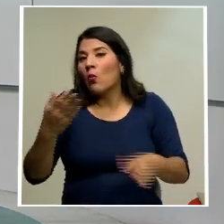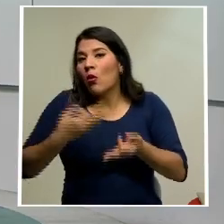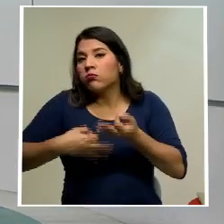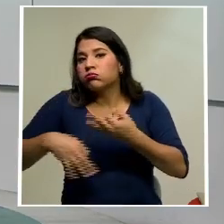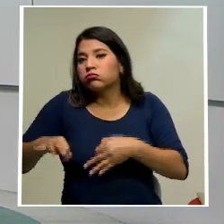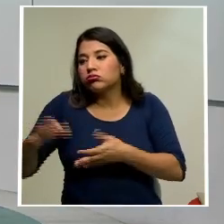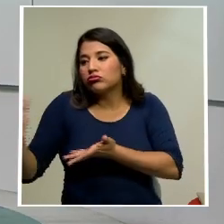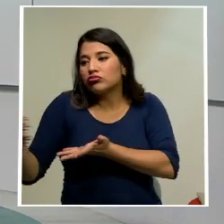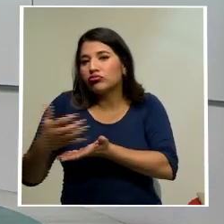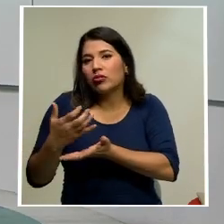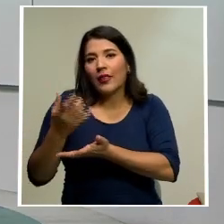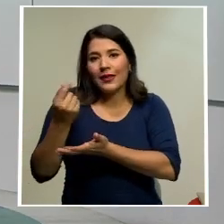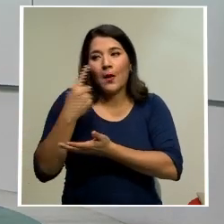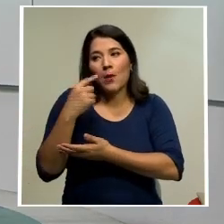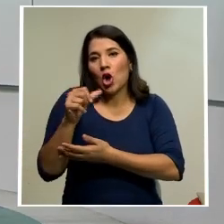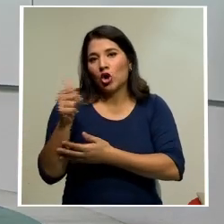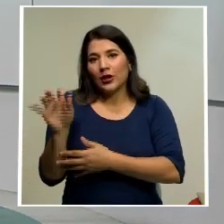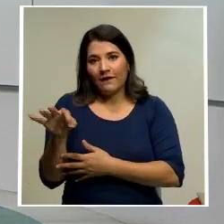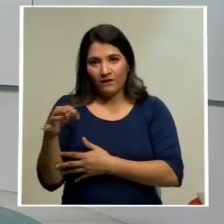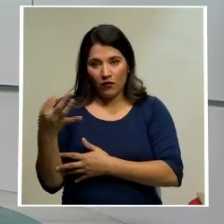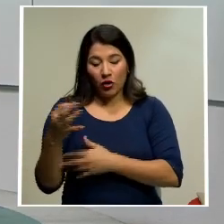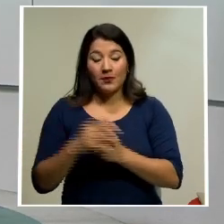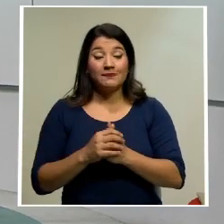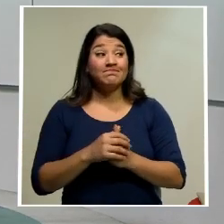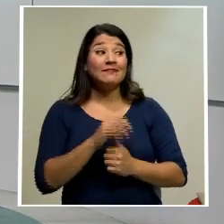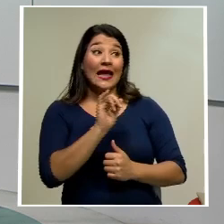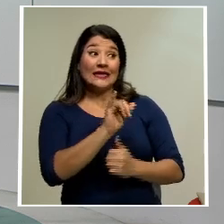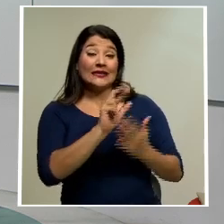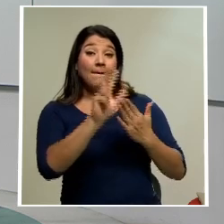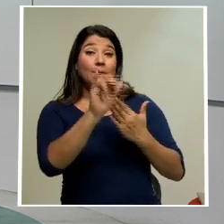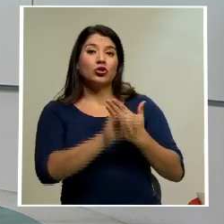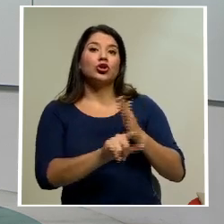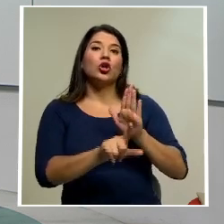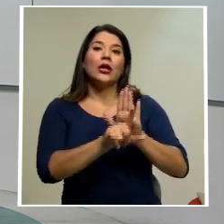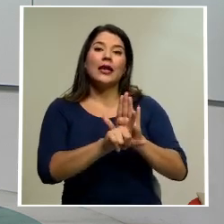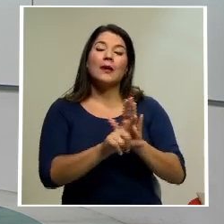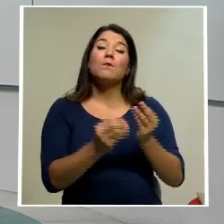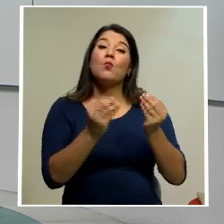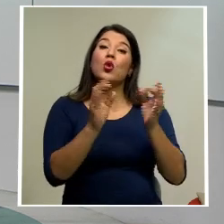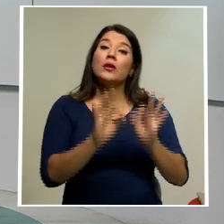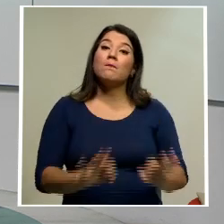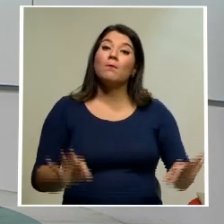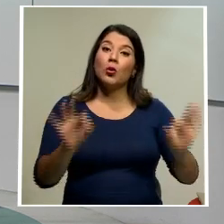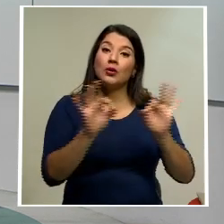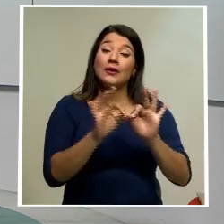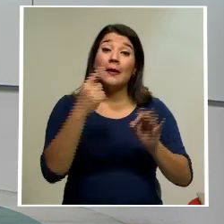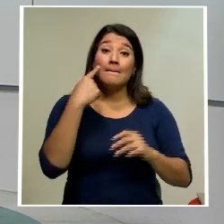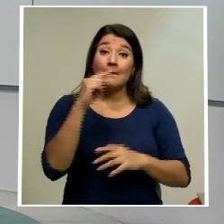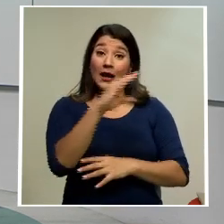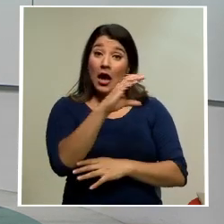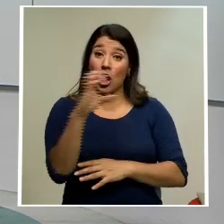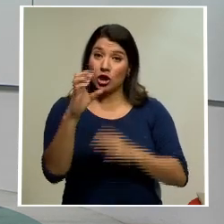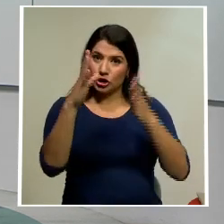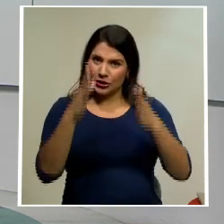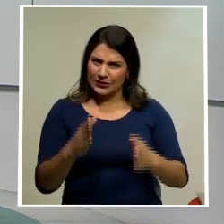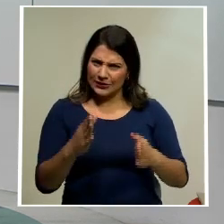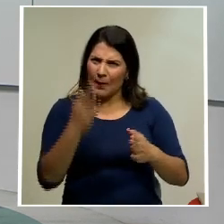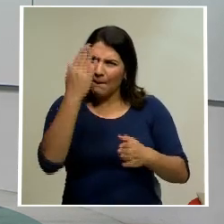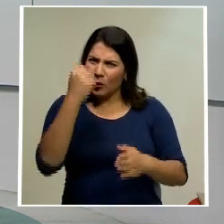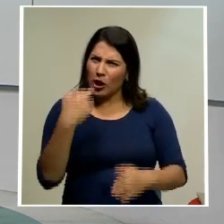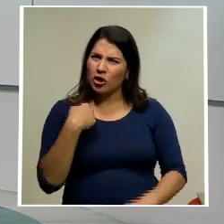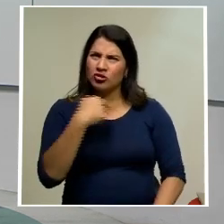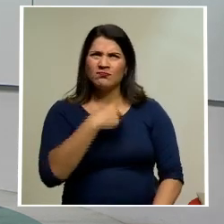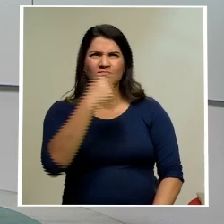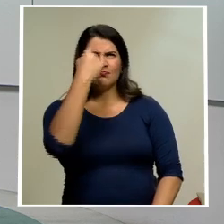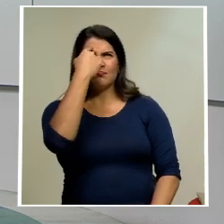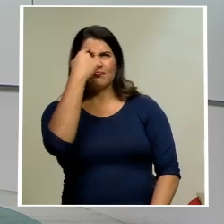Marta. Definitivamente este proyecto de ley sería muy importante para todos los costarricenses porque también nos cuestionamos qué se hace con todo ese